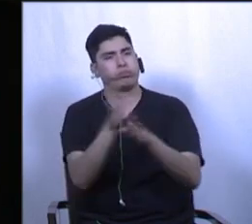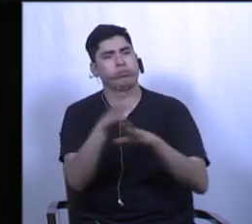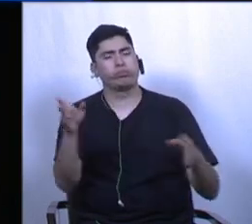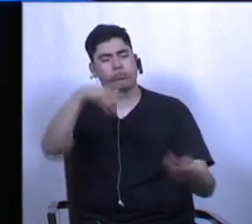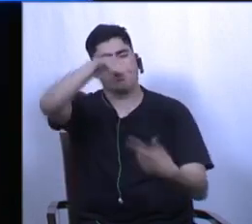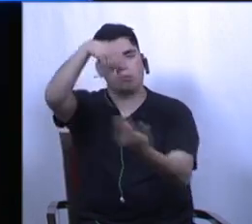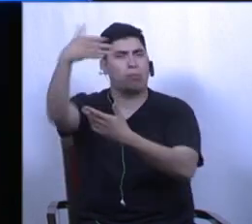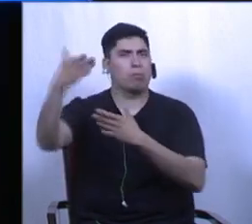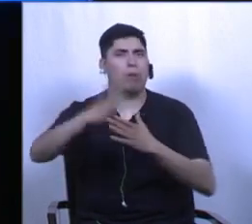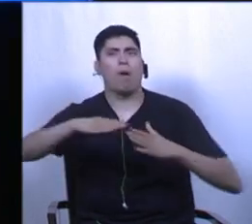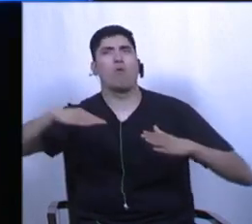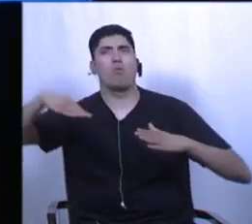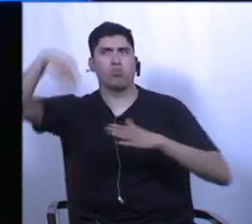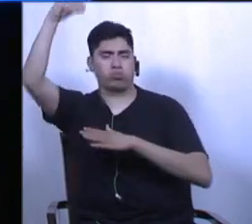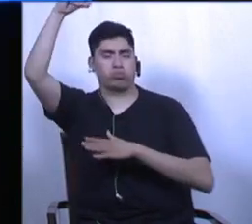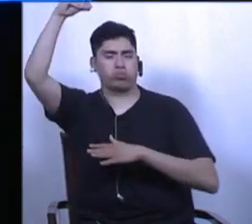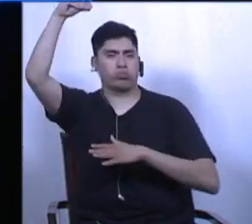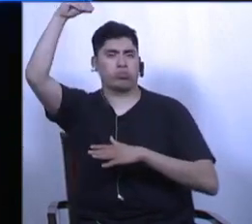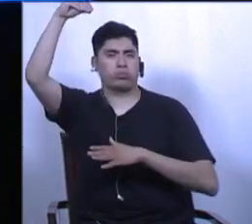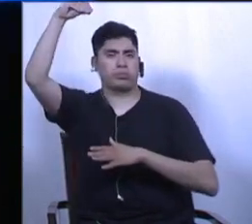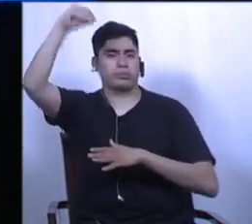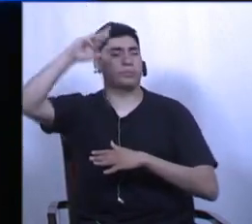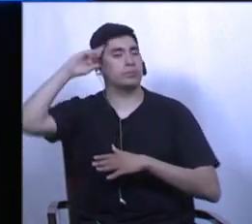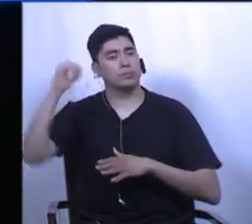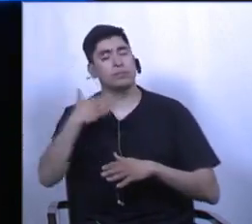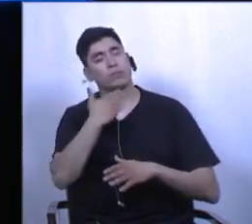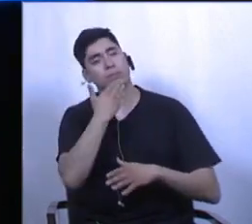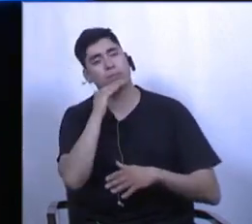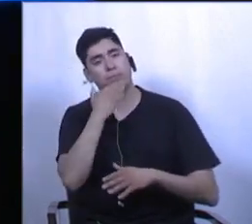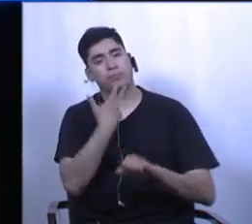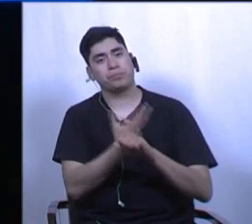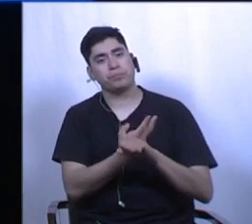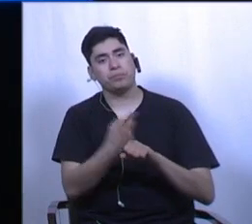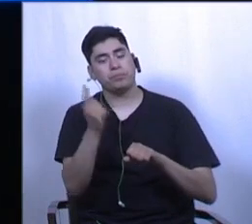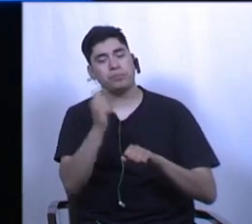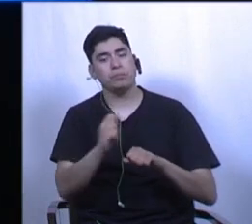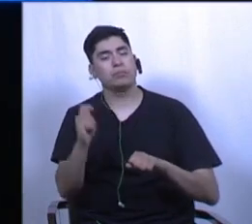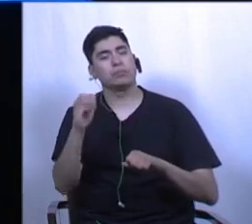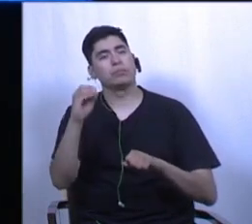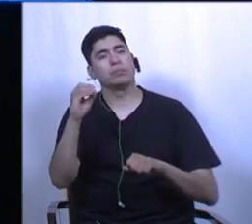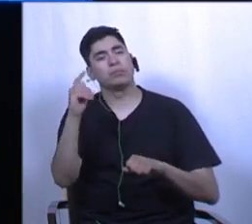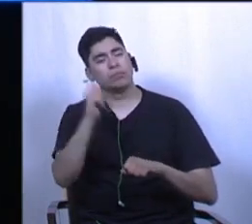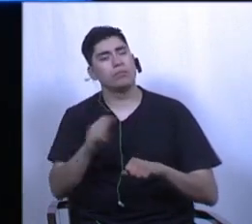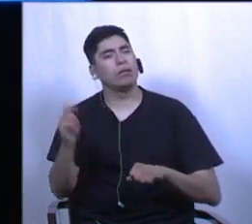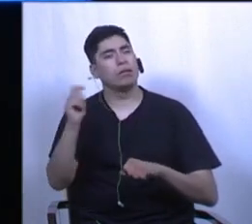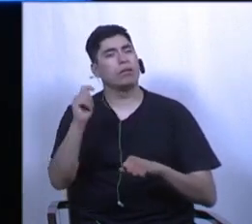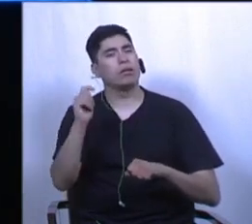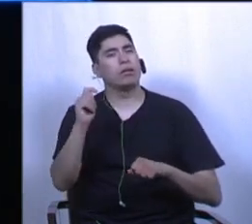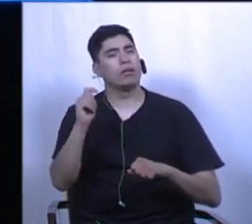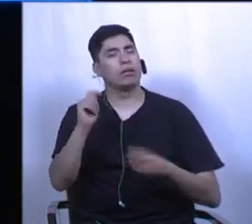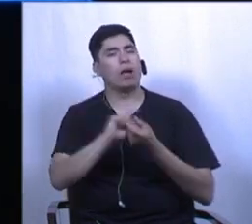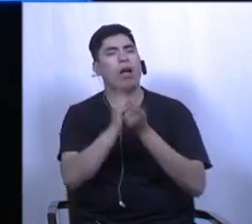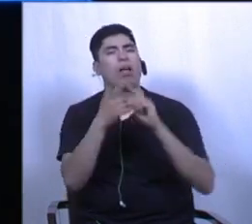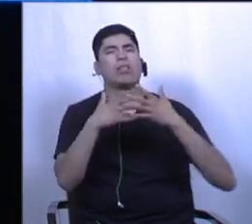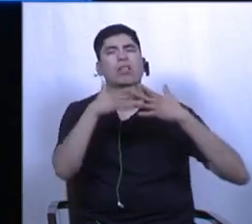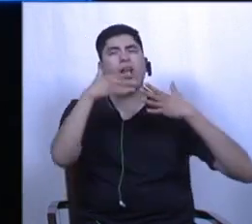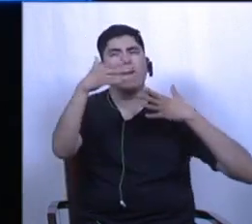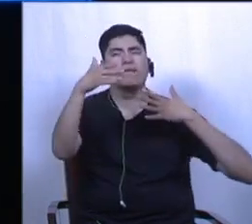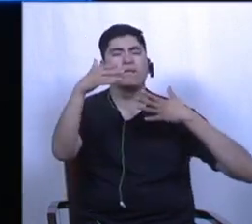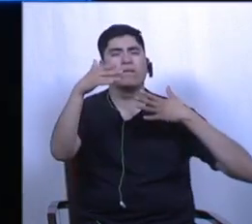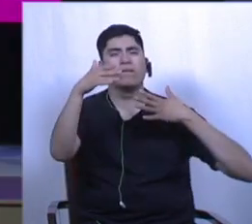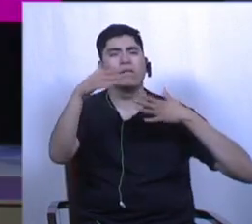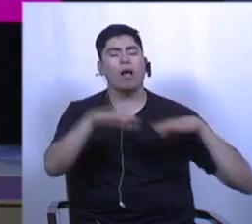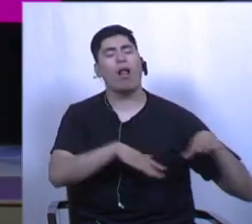se elevan en el cielo. Pero también existe una teoría de que existe una transferencia de microbios a través de